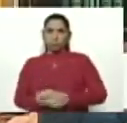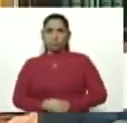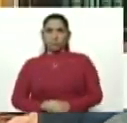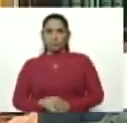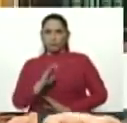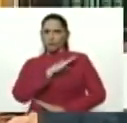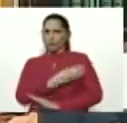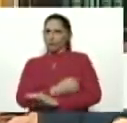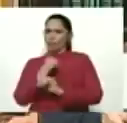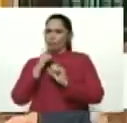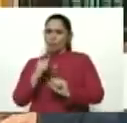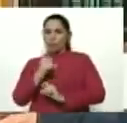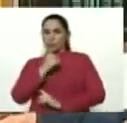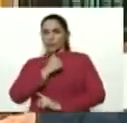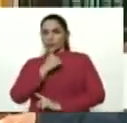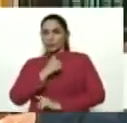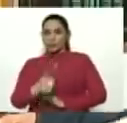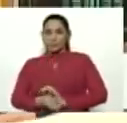intensa, radical.